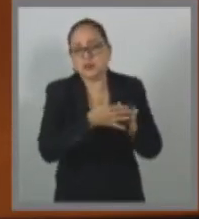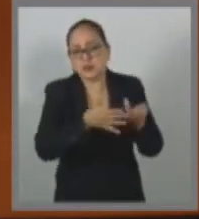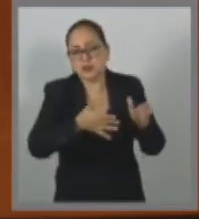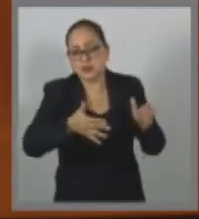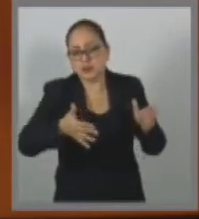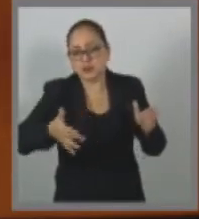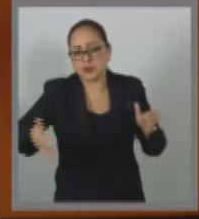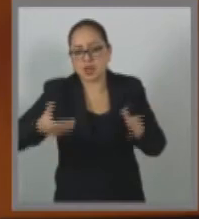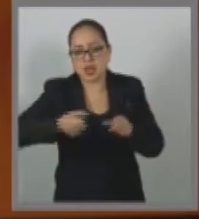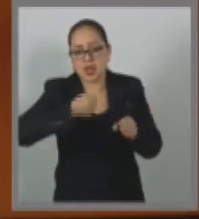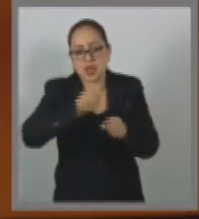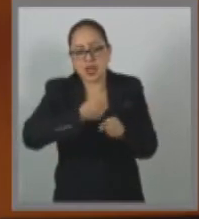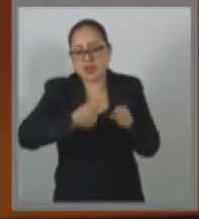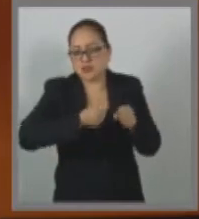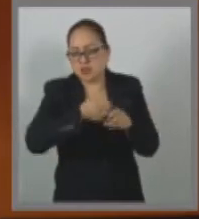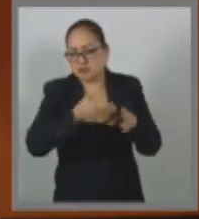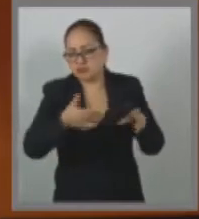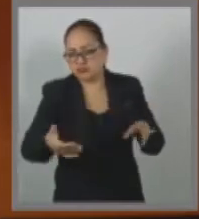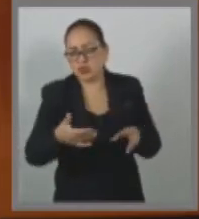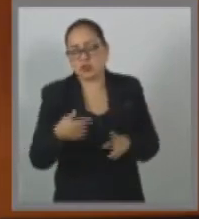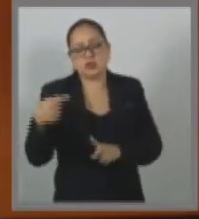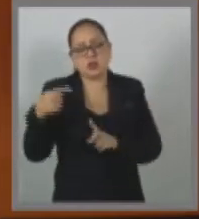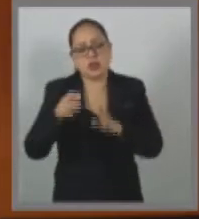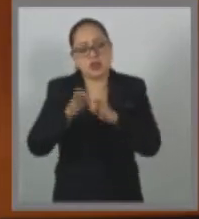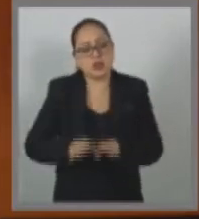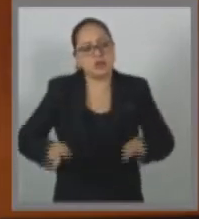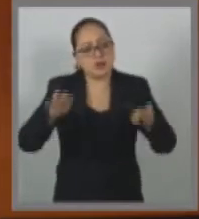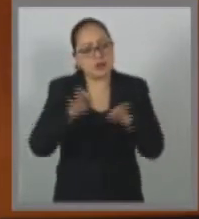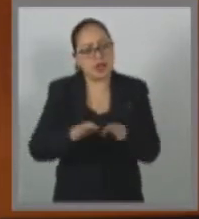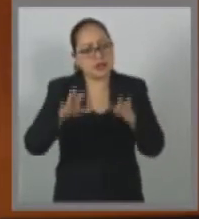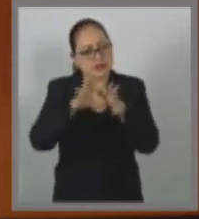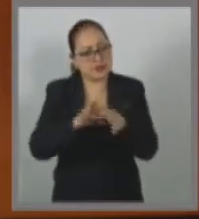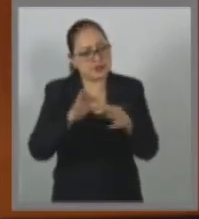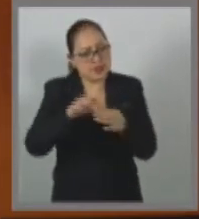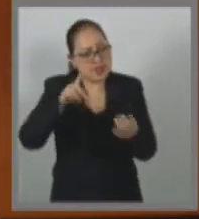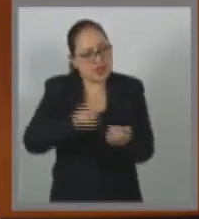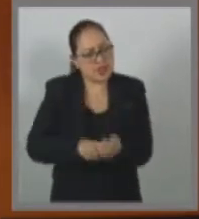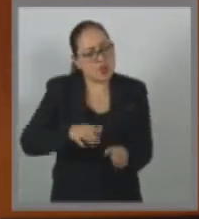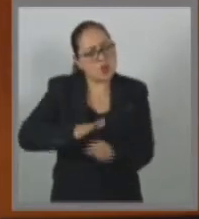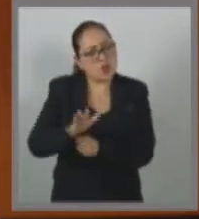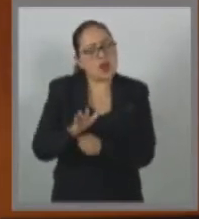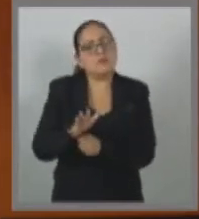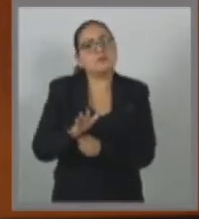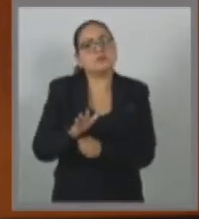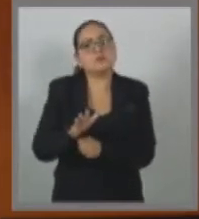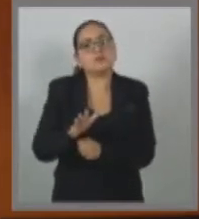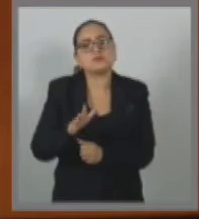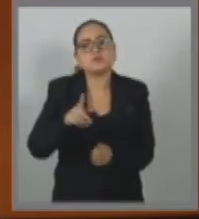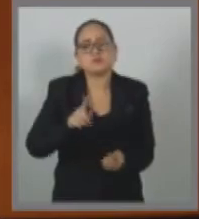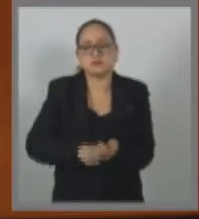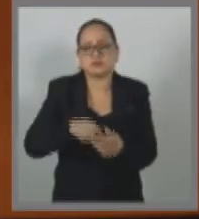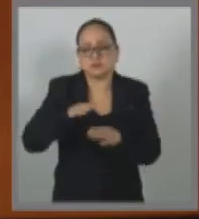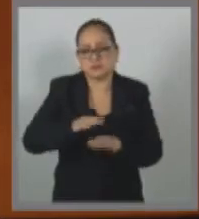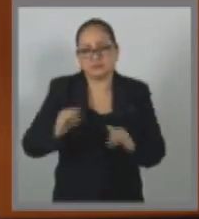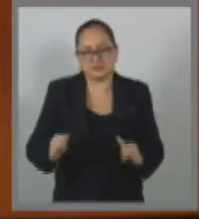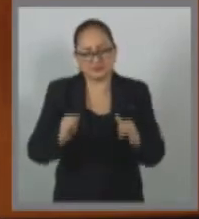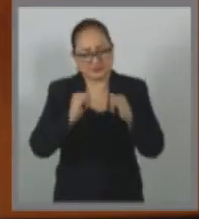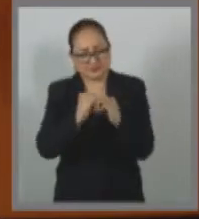las décadas, destacando algunos de los principales sucesos que han marcado la historia de esta noble